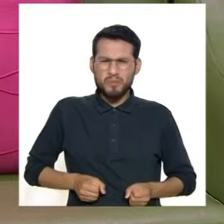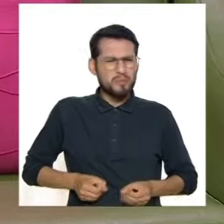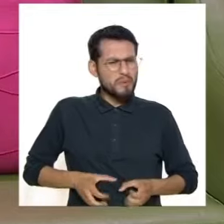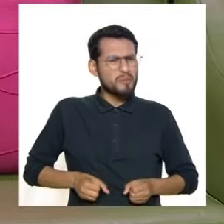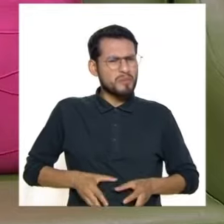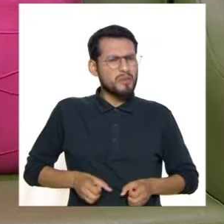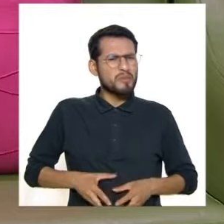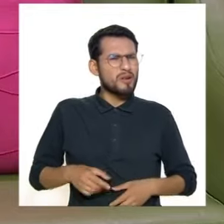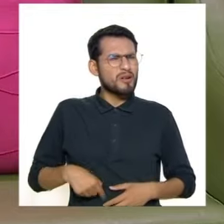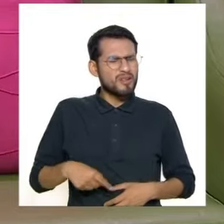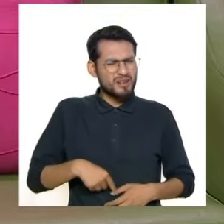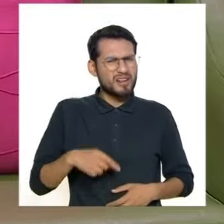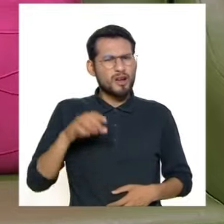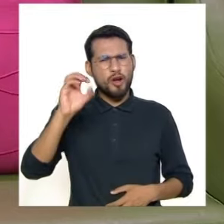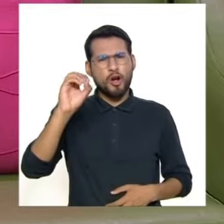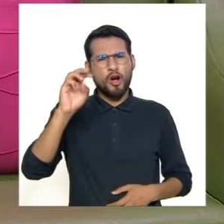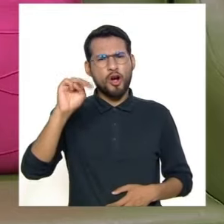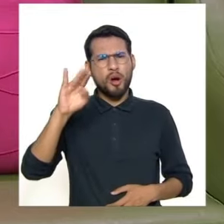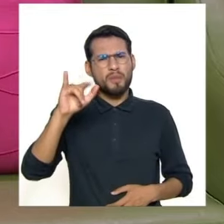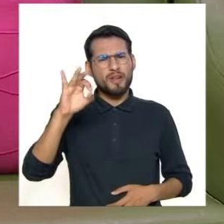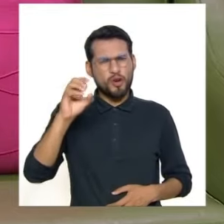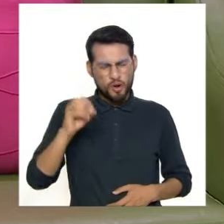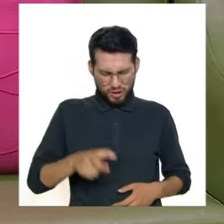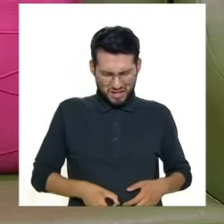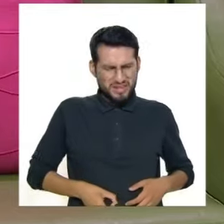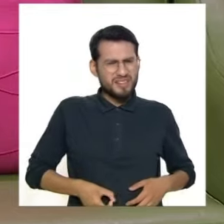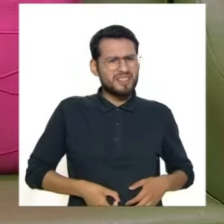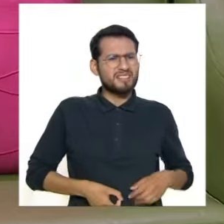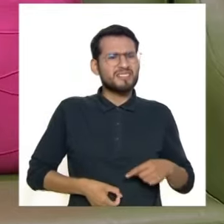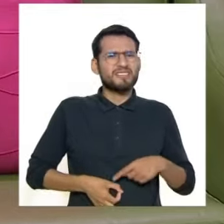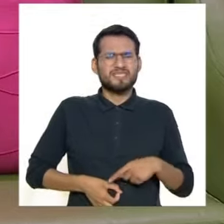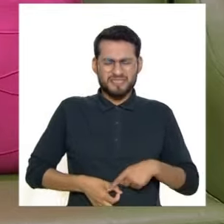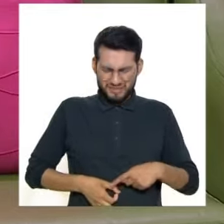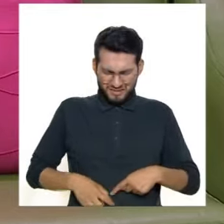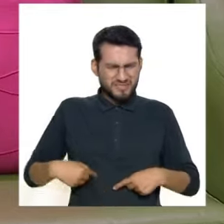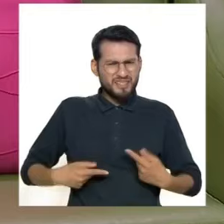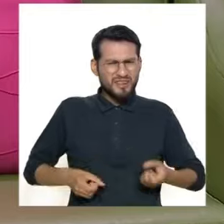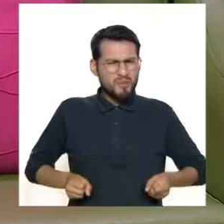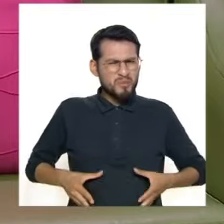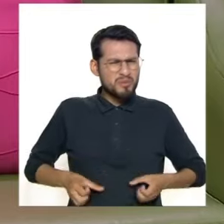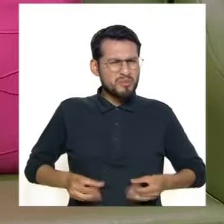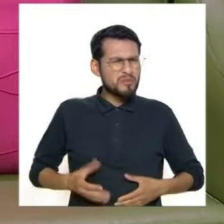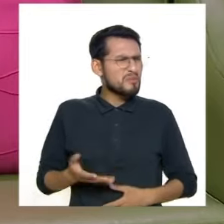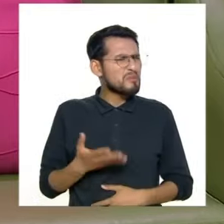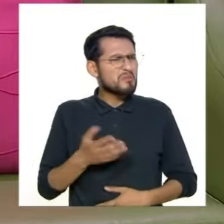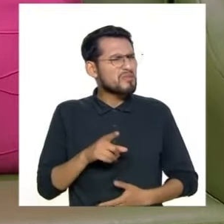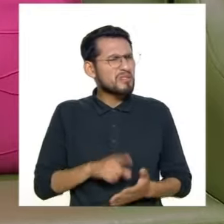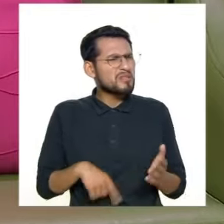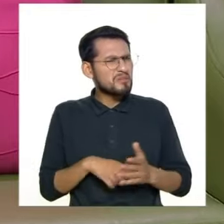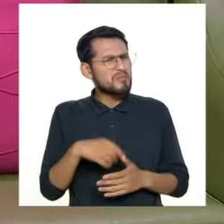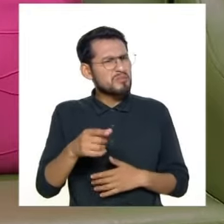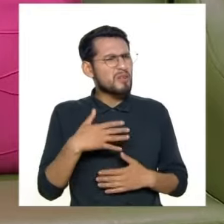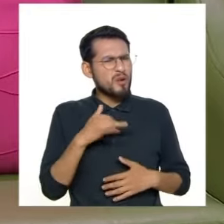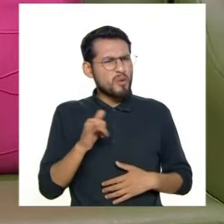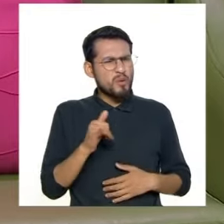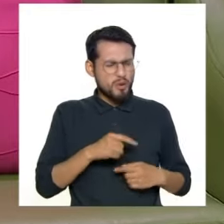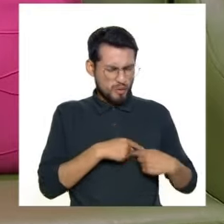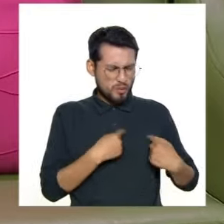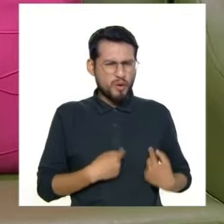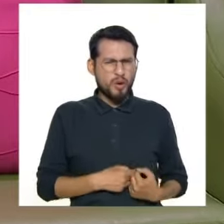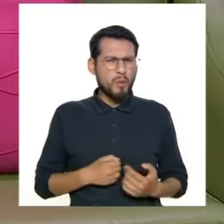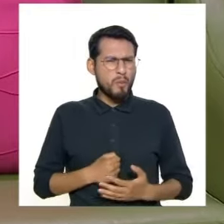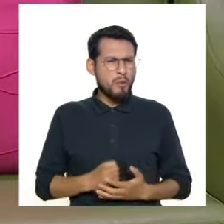este latiendo el ombligo contracciones no sé de qué quía parte a ver por favor quería saber muy bien